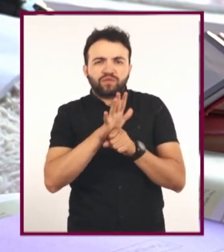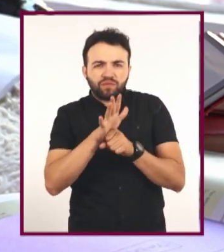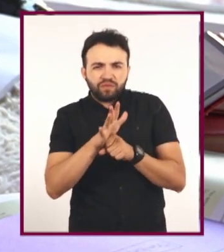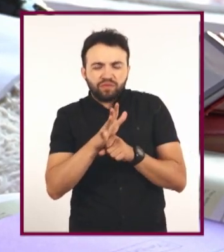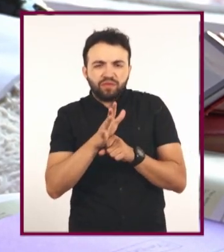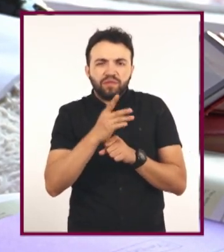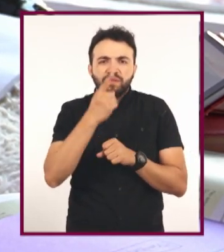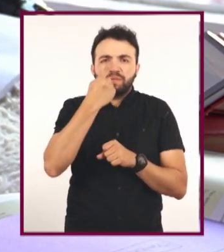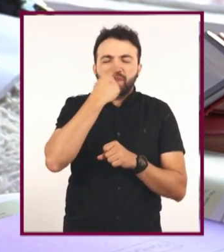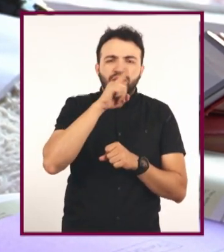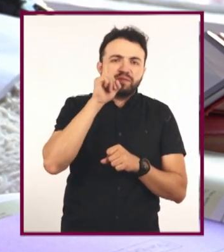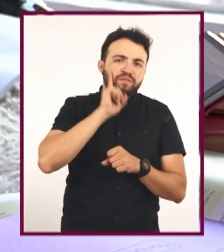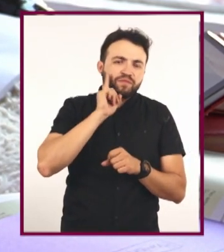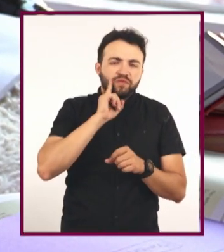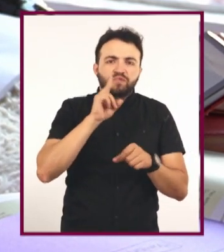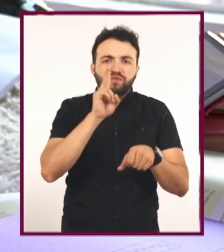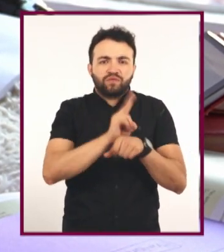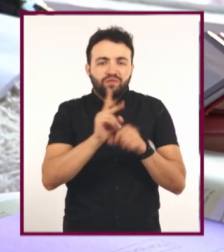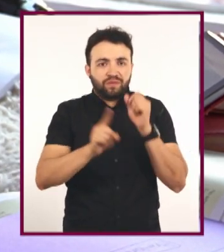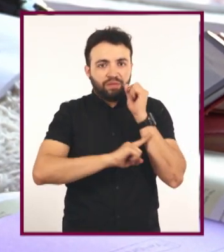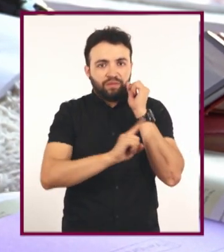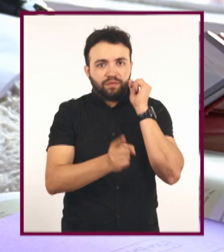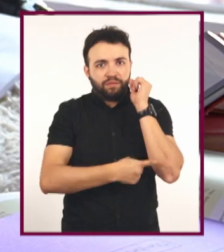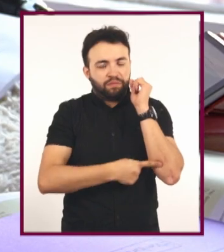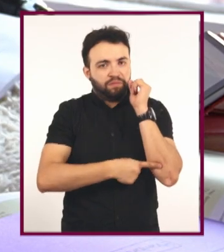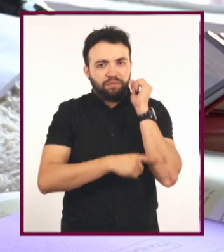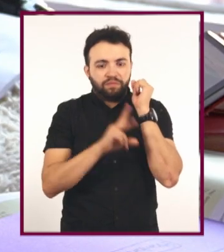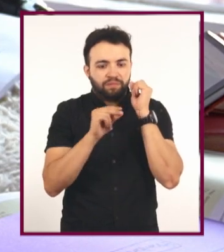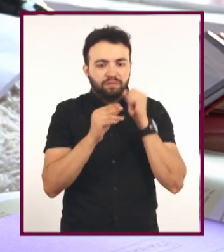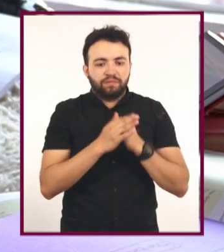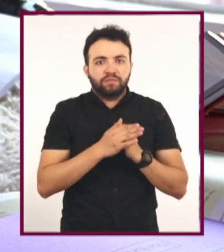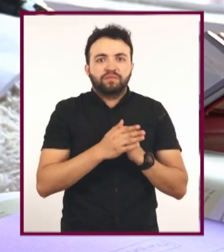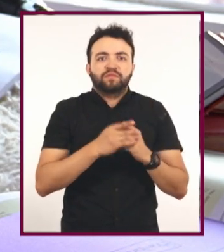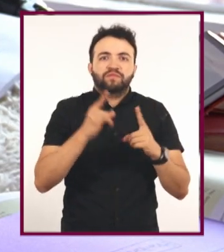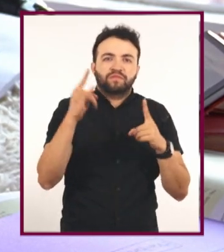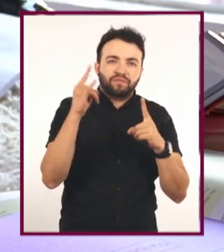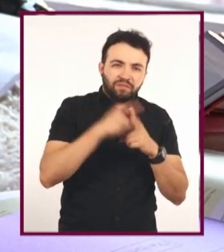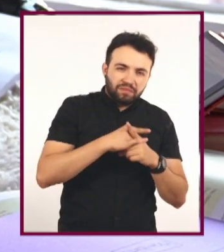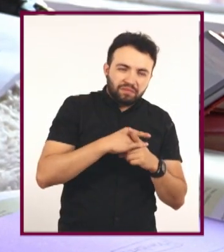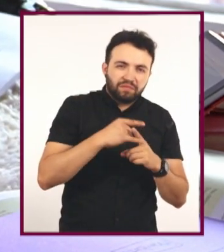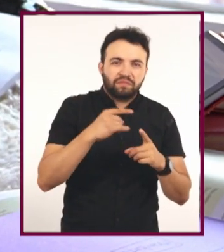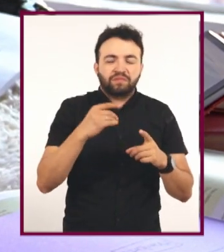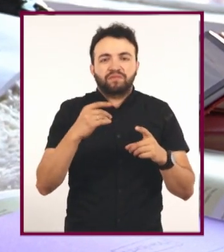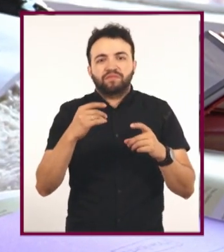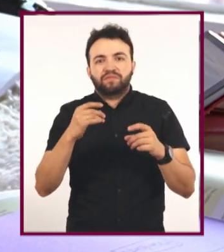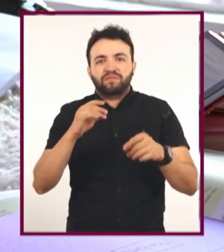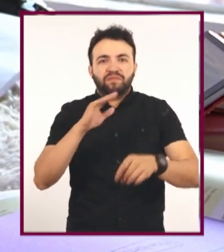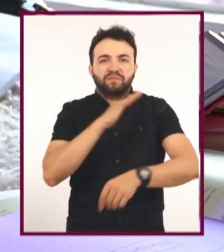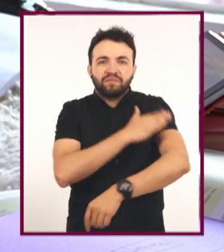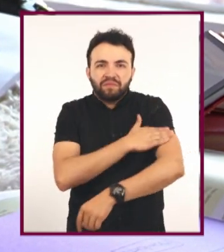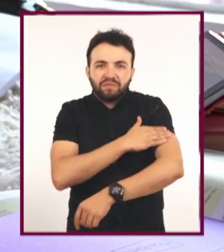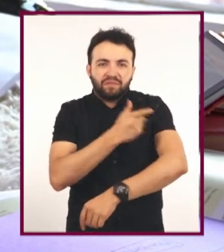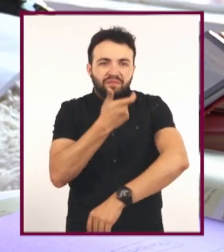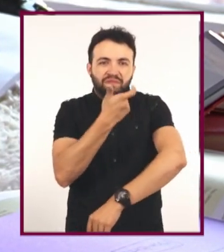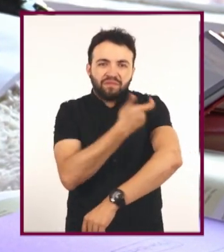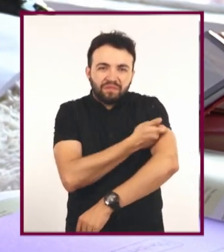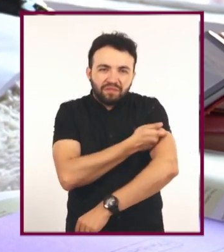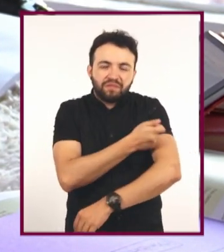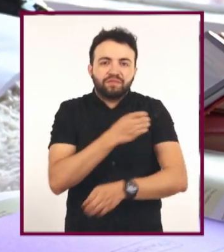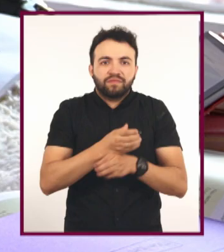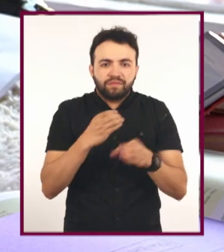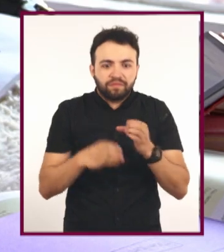Métodos anticonceptivos para mujeres: condón femenino, pastillas, parche, DIU,